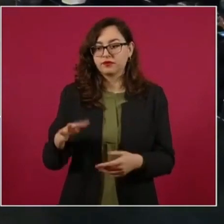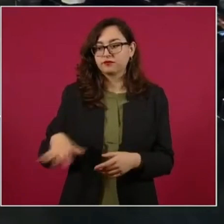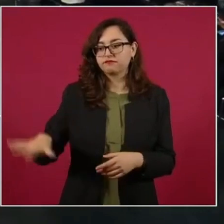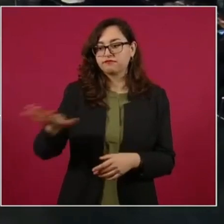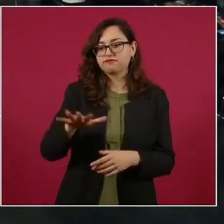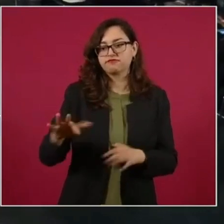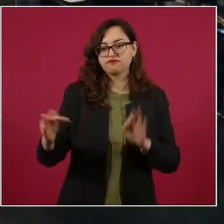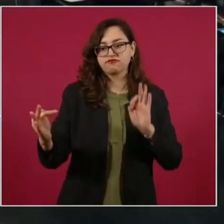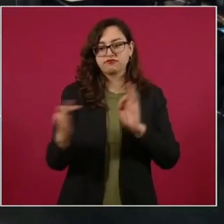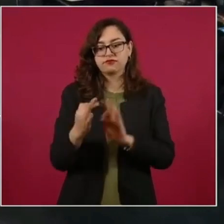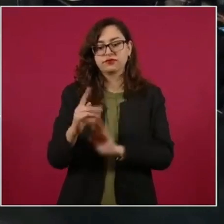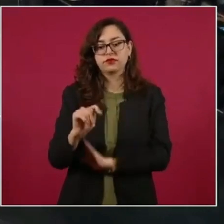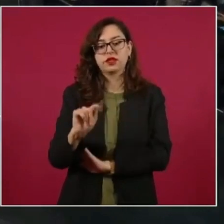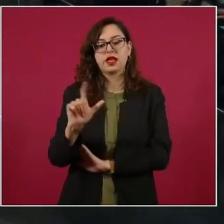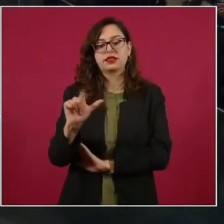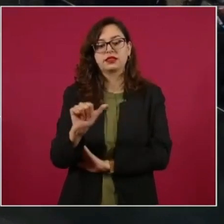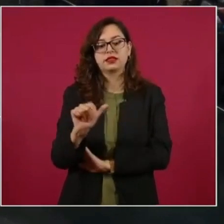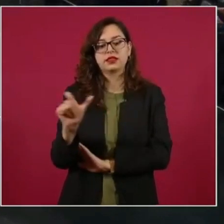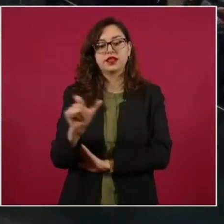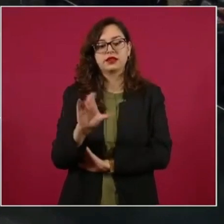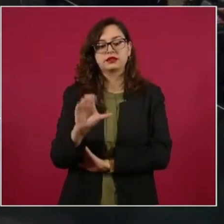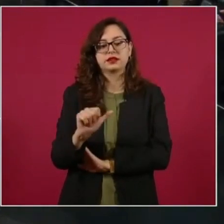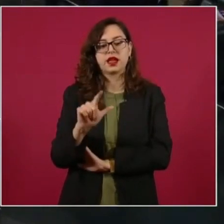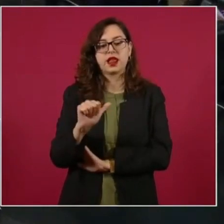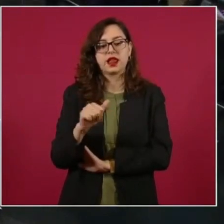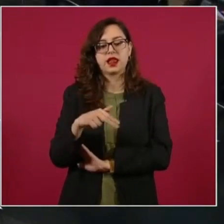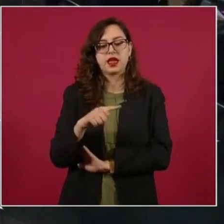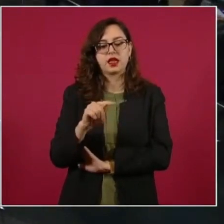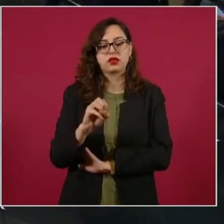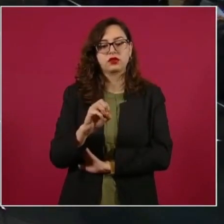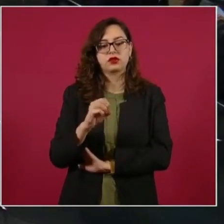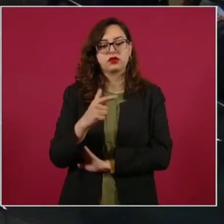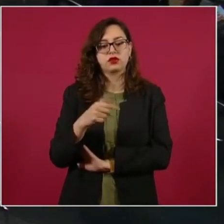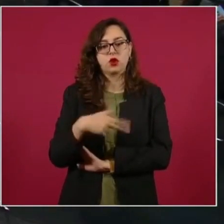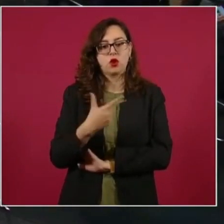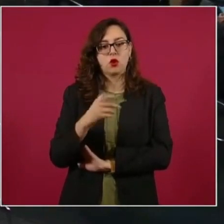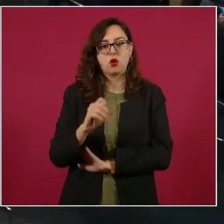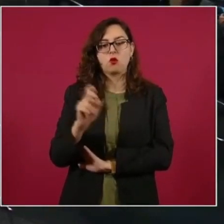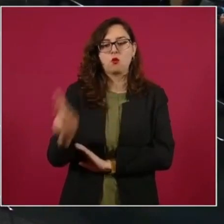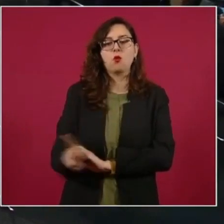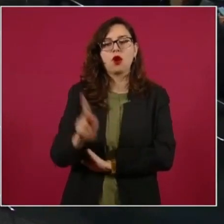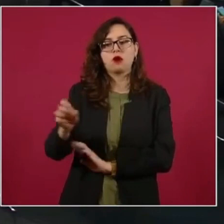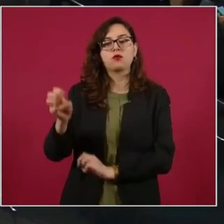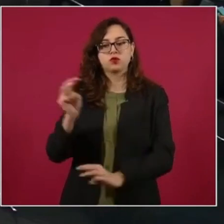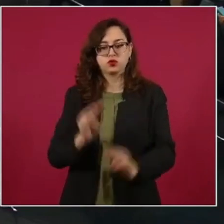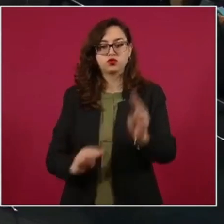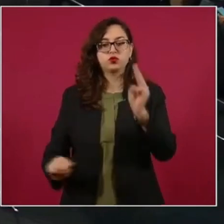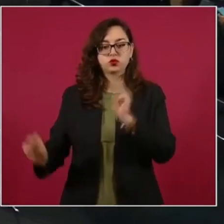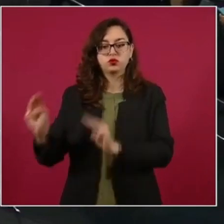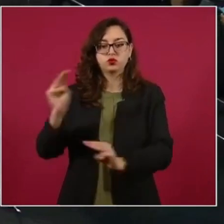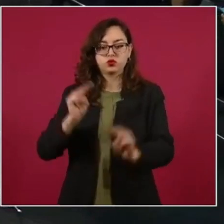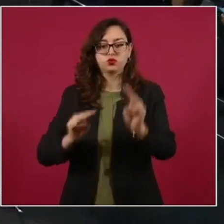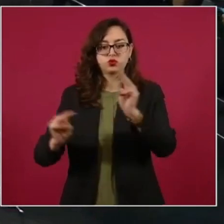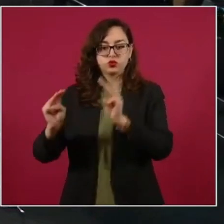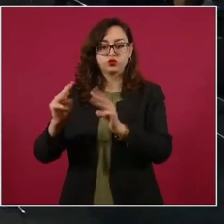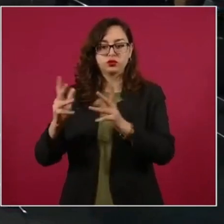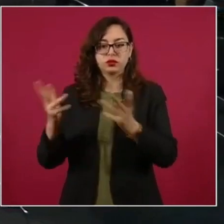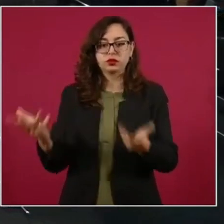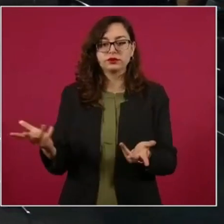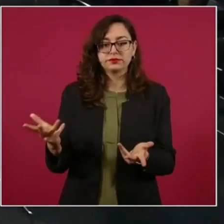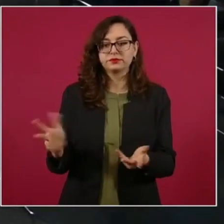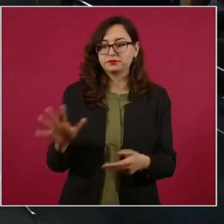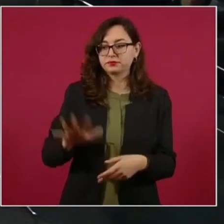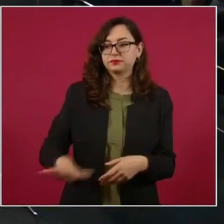un pueblo de la sierra histórico, por eso y por